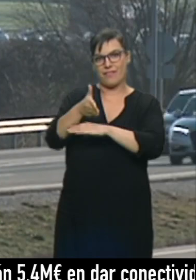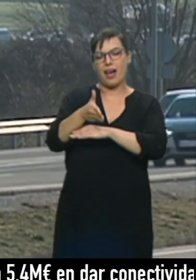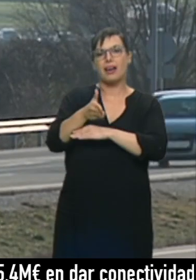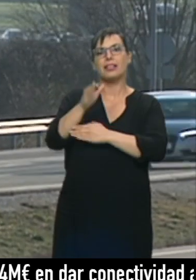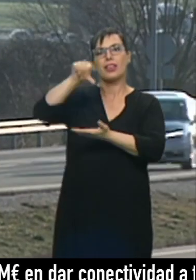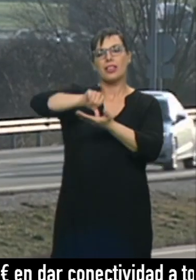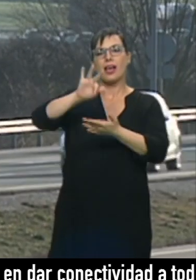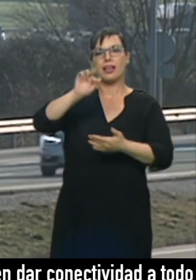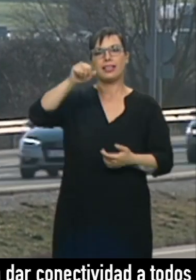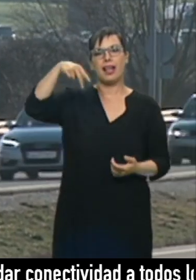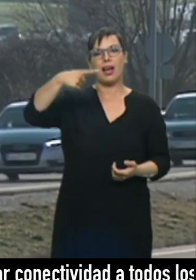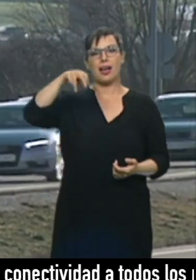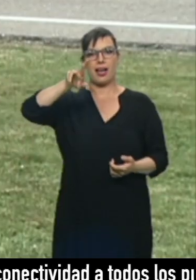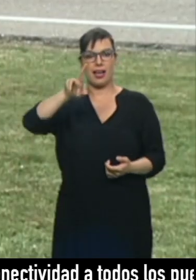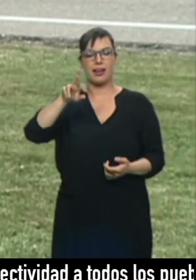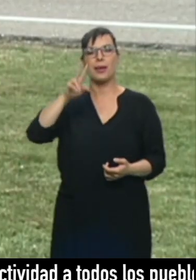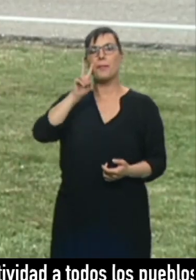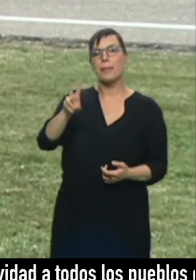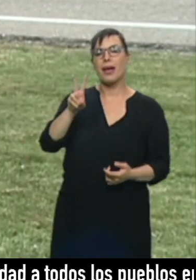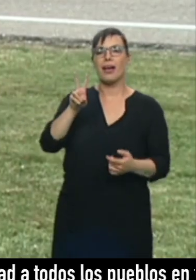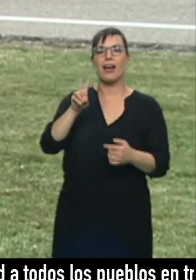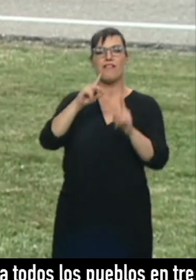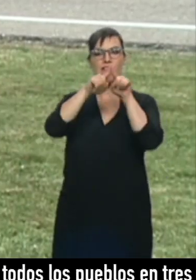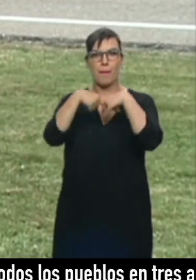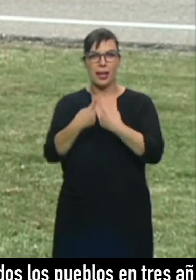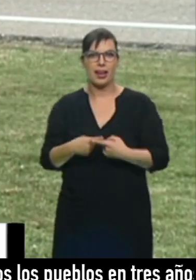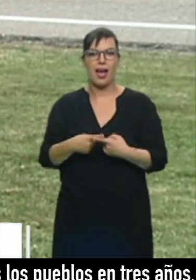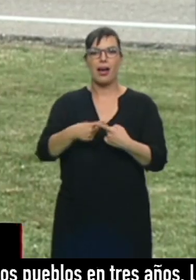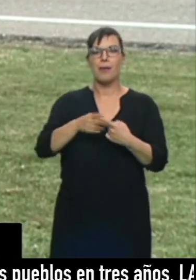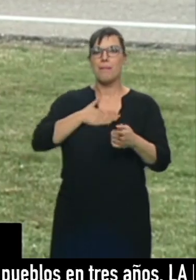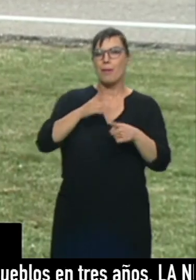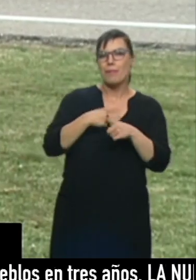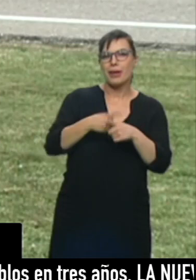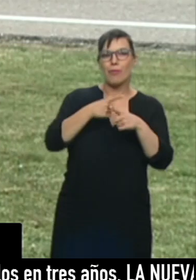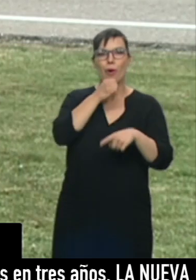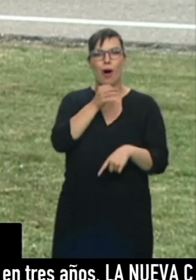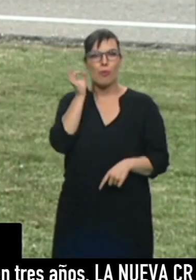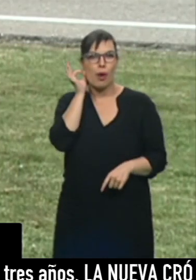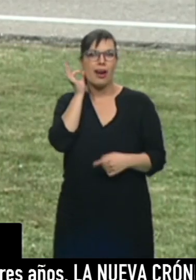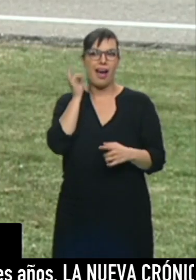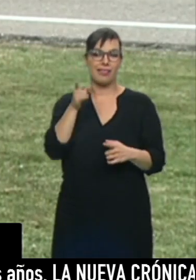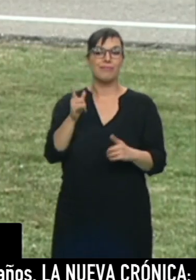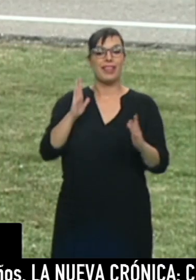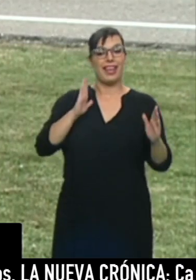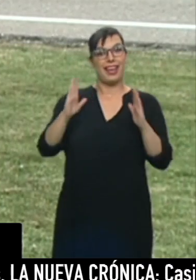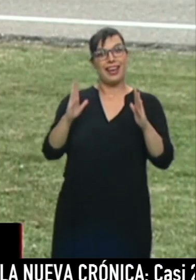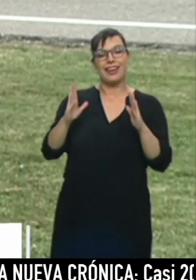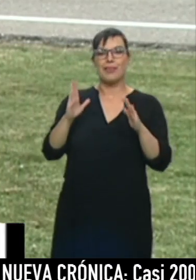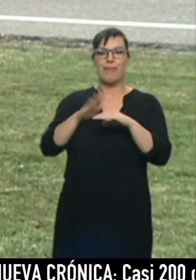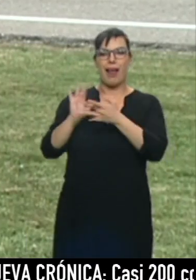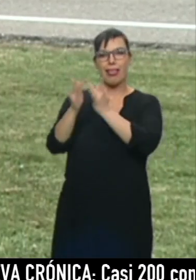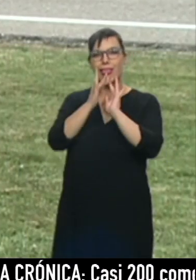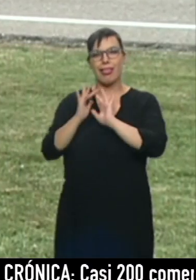Tánger y ver a la familia. Ver a la familia, estar con mis primos, con mi abuela, pues es un momento en el que nos encontramos todos,